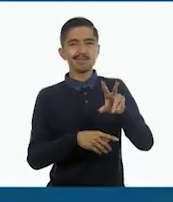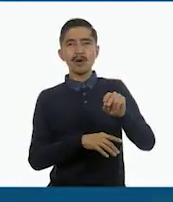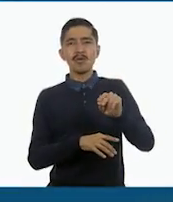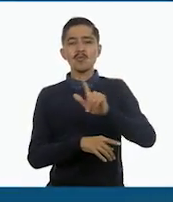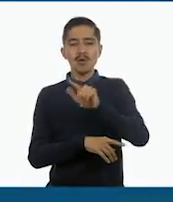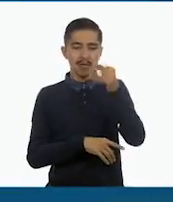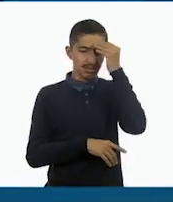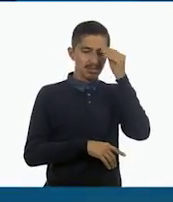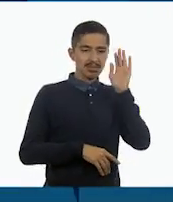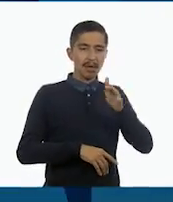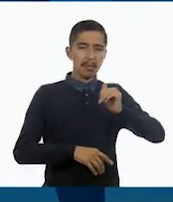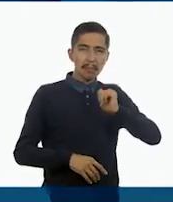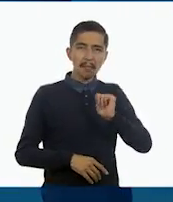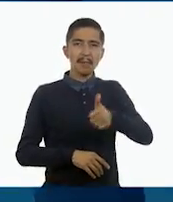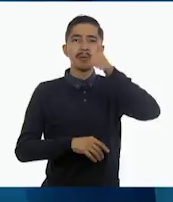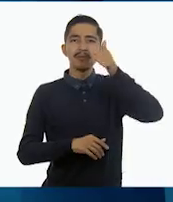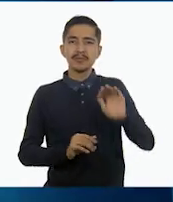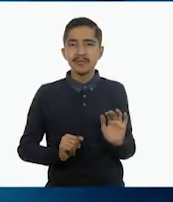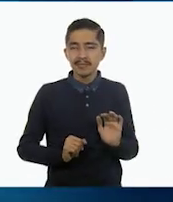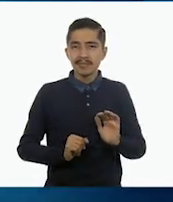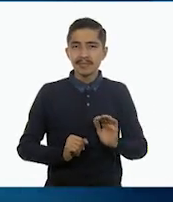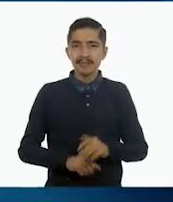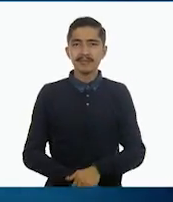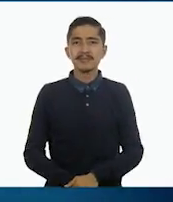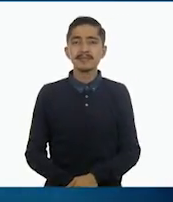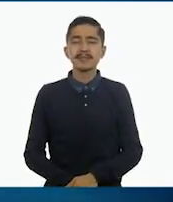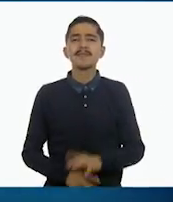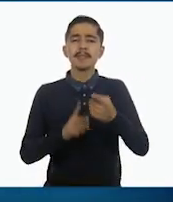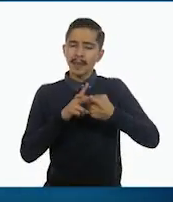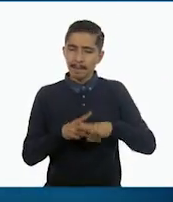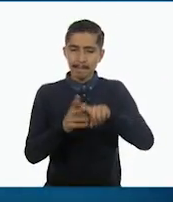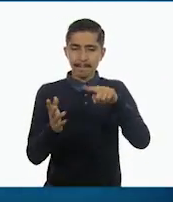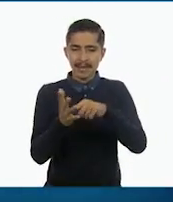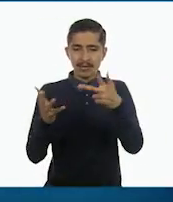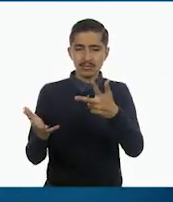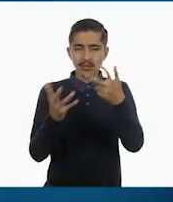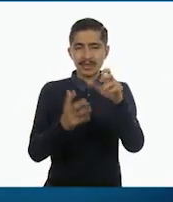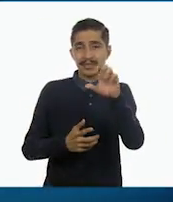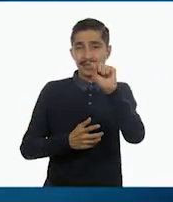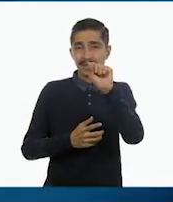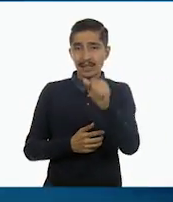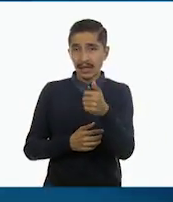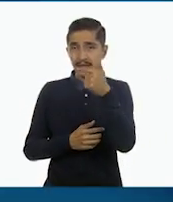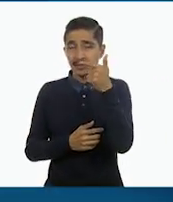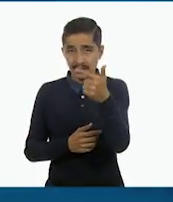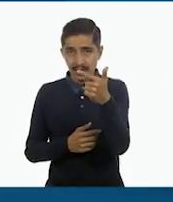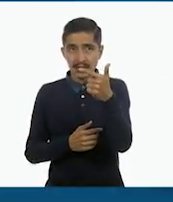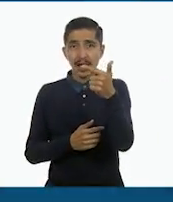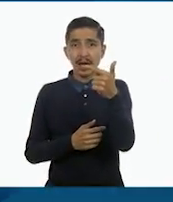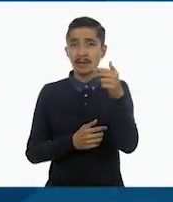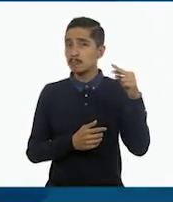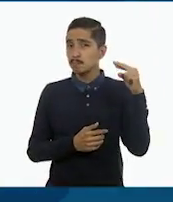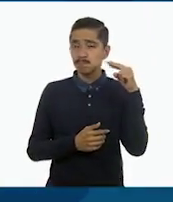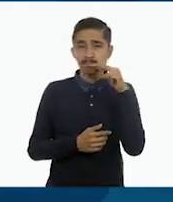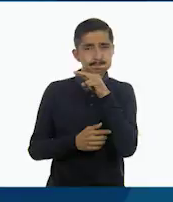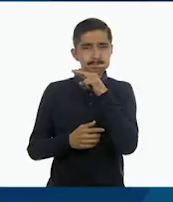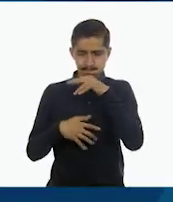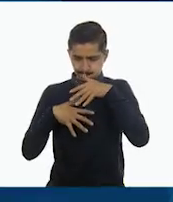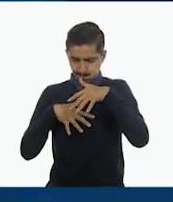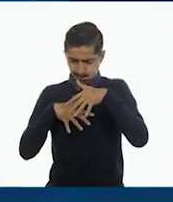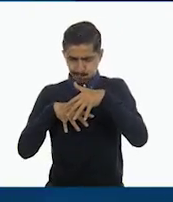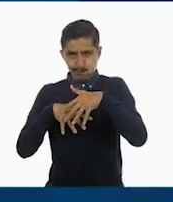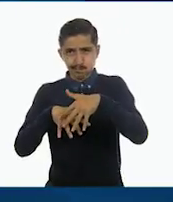lo abandonaron a su suerte. A principios de 1867, el rápido avance